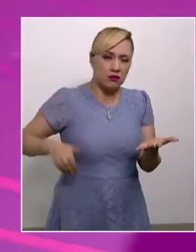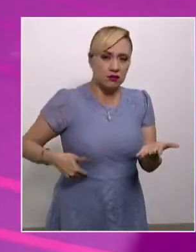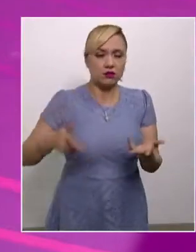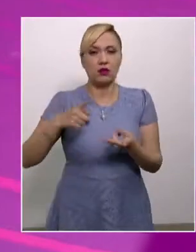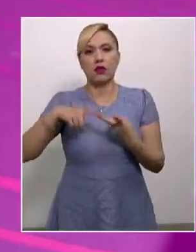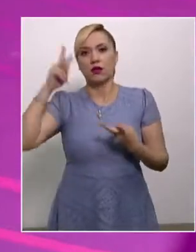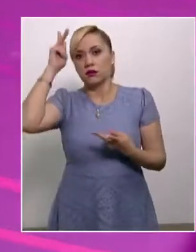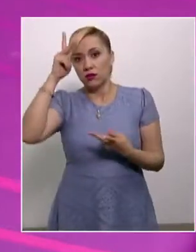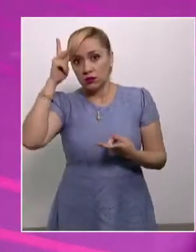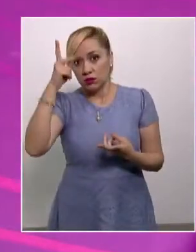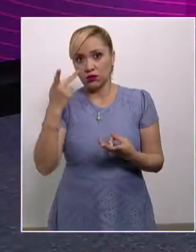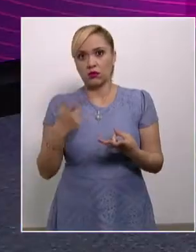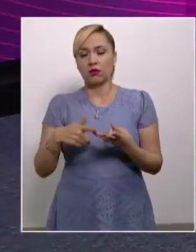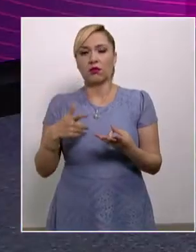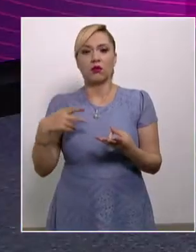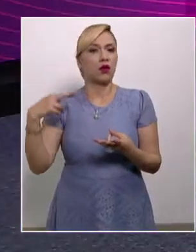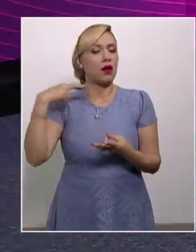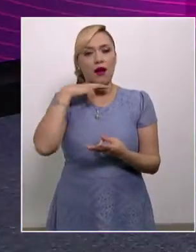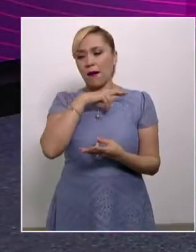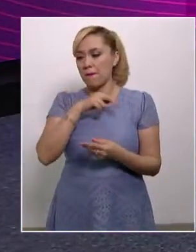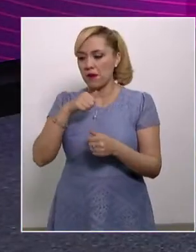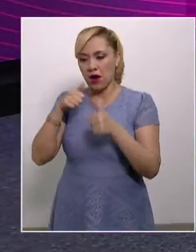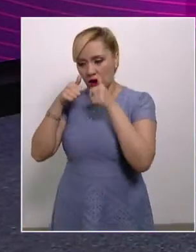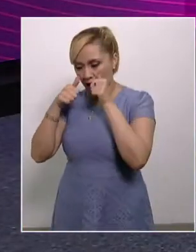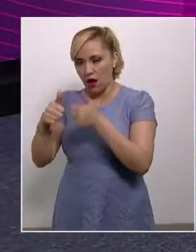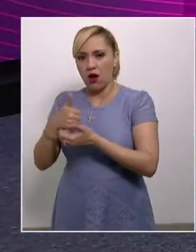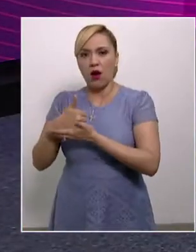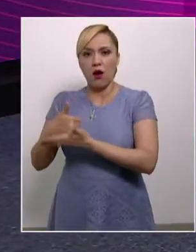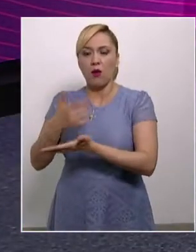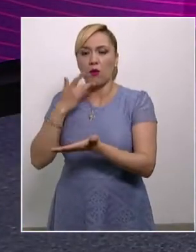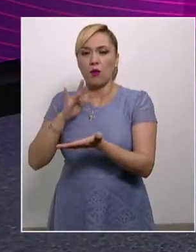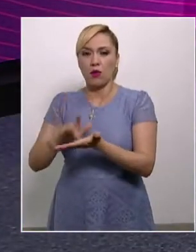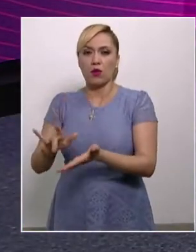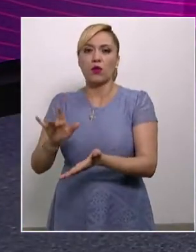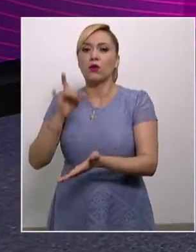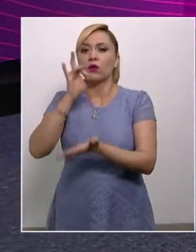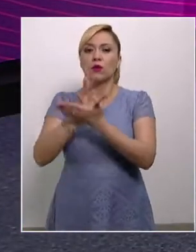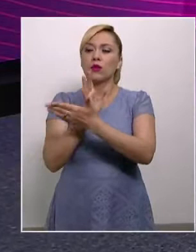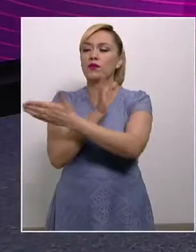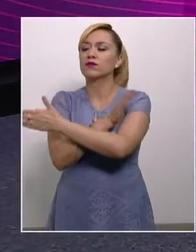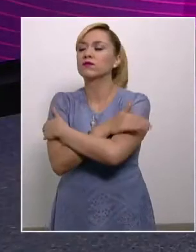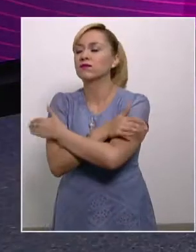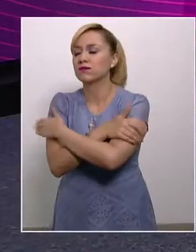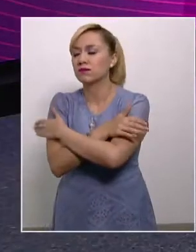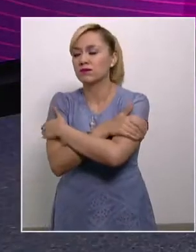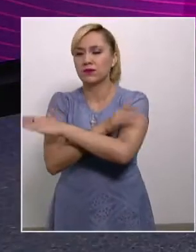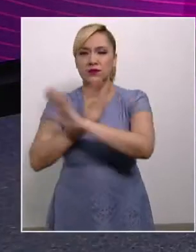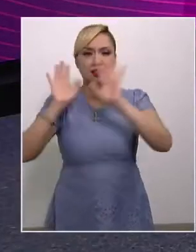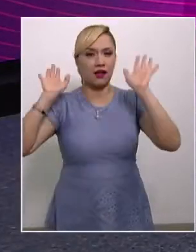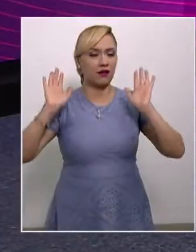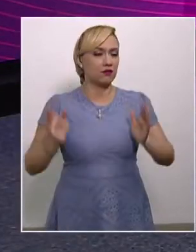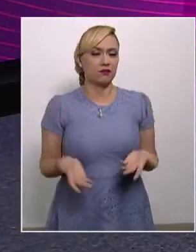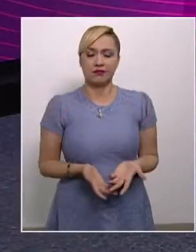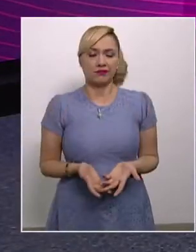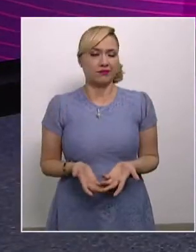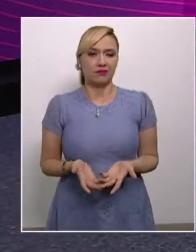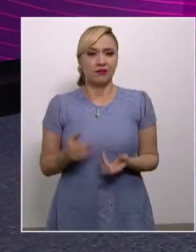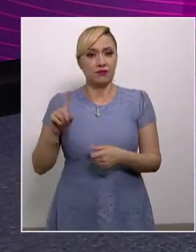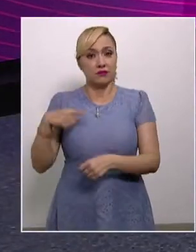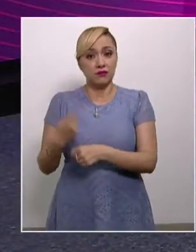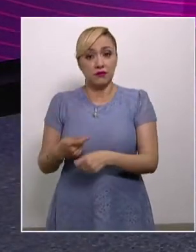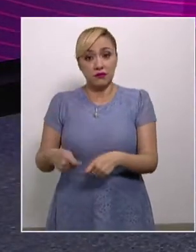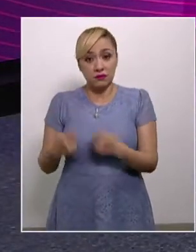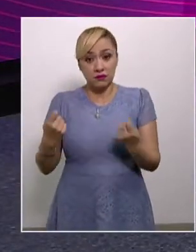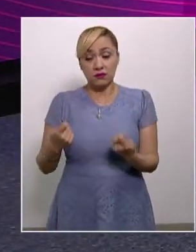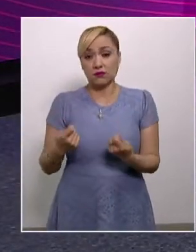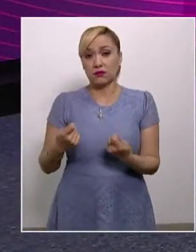una intervención clínica, pero sí un acompañamiento que vaya más allá del solamente abrazar y yo te entiendo, ¿no? Porque además una persona que ha sido víctima de violencia sexual es lo